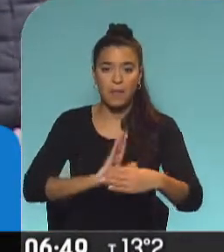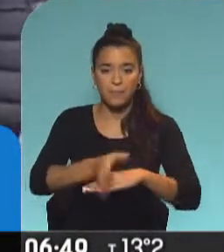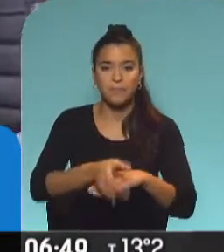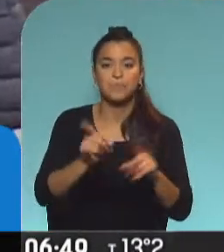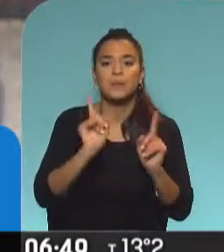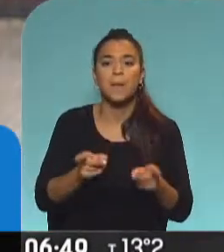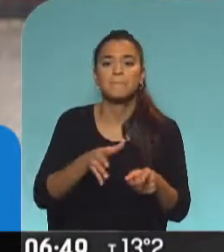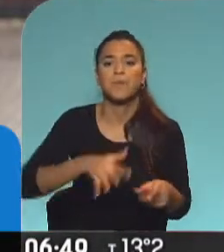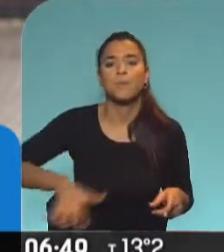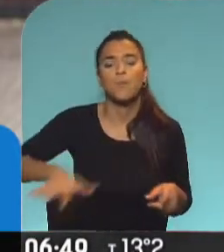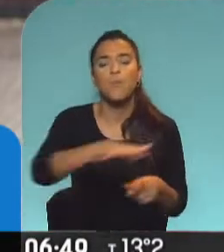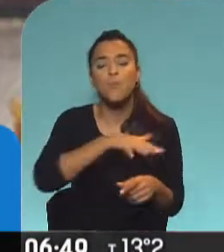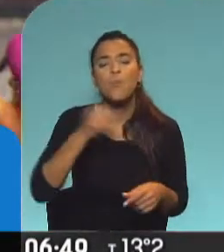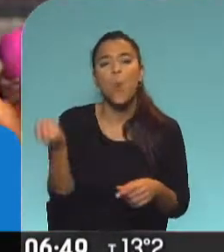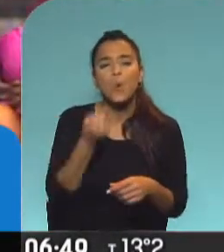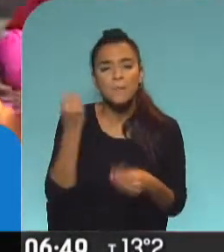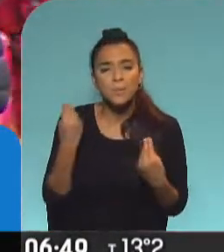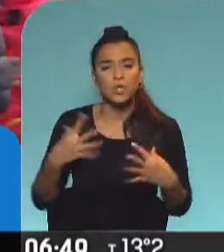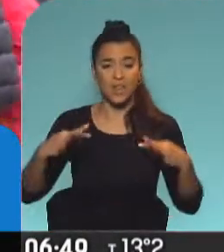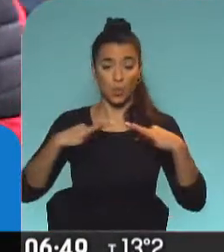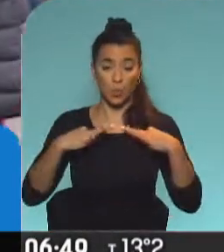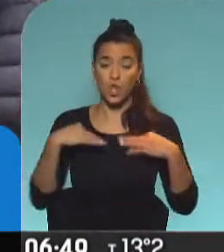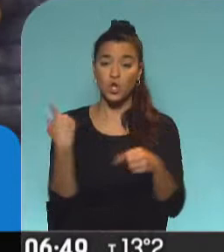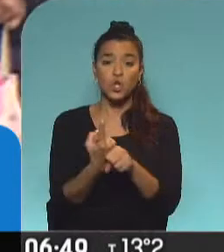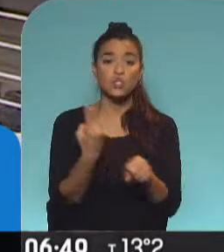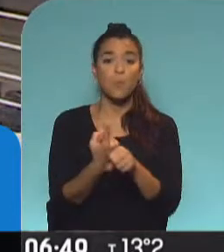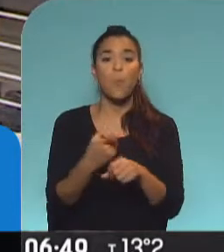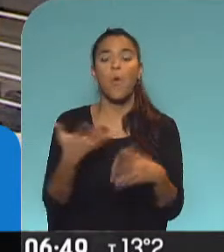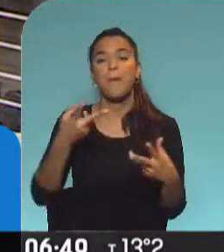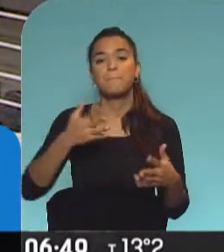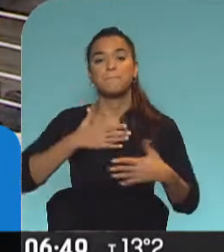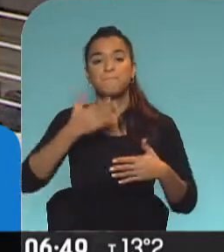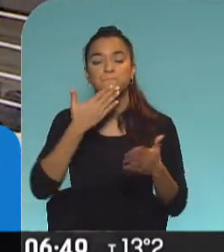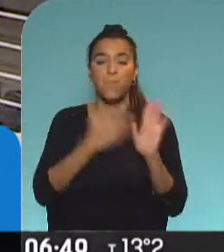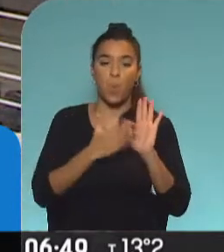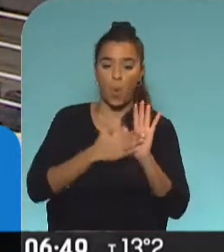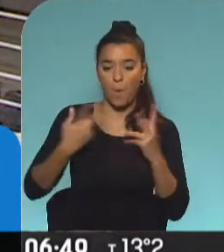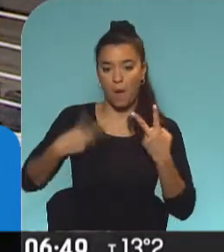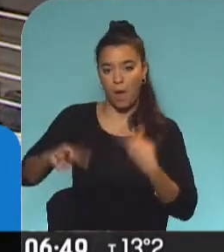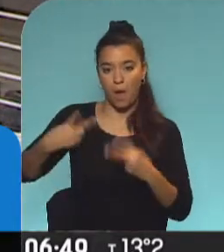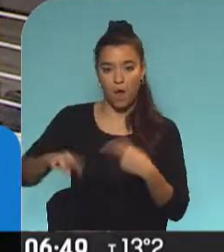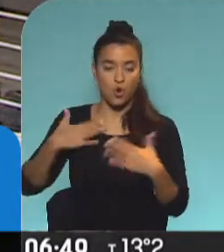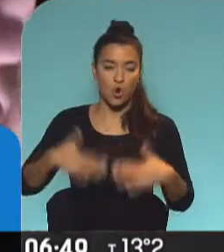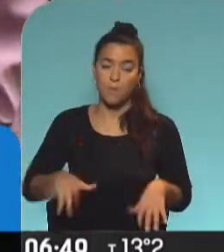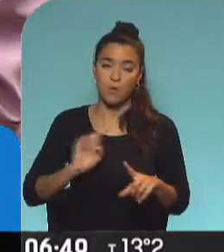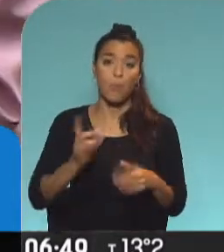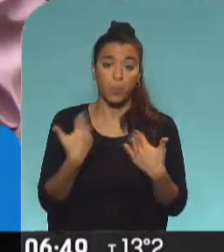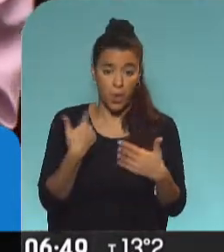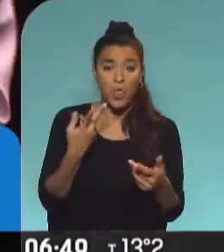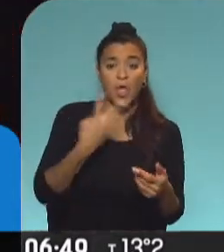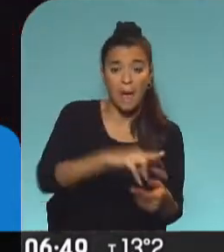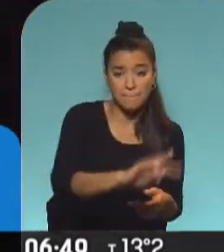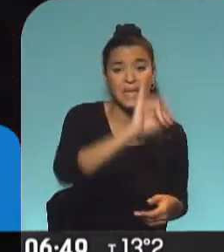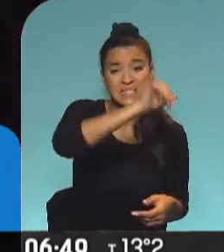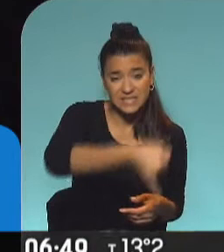sector muy importante es el sector de indumentaria, no se pueden abrir los probadores, no se puede probar la ropa, sí se puede cambiar, y esa ropa